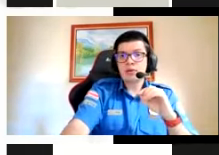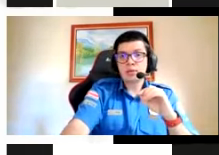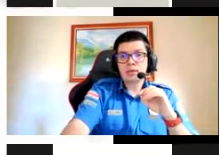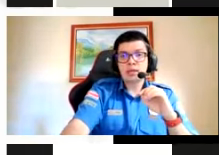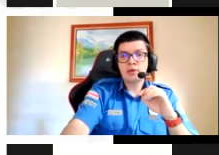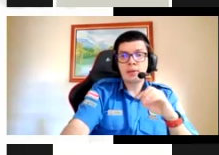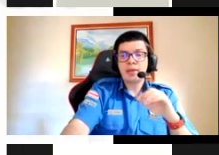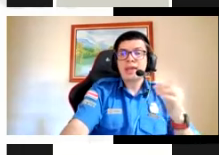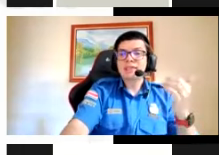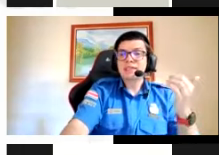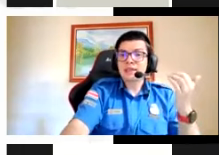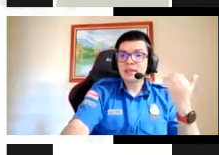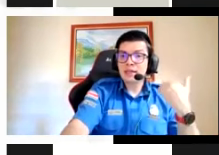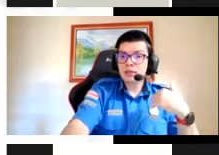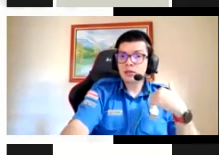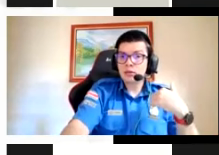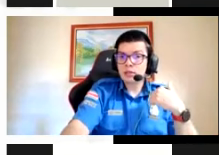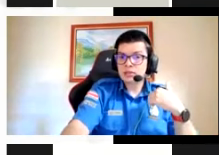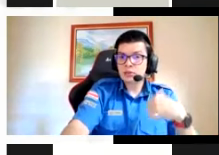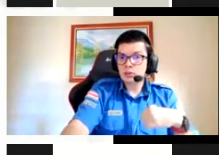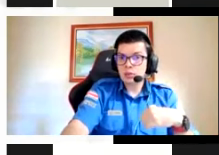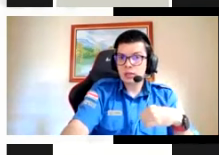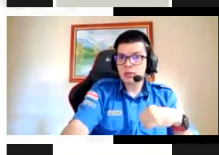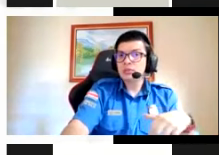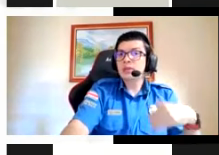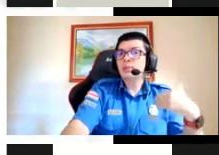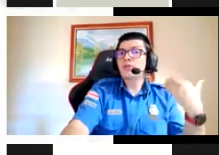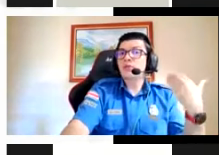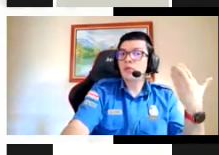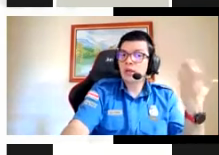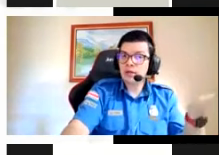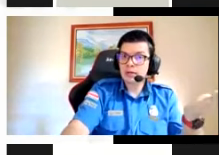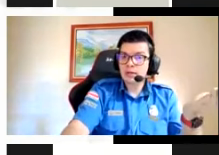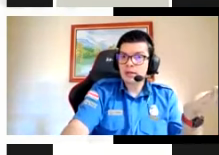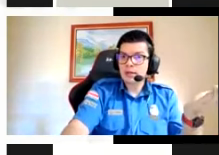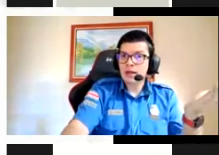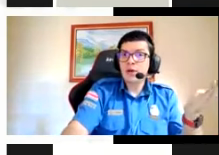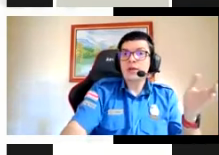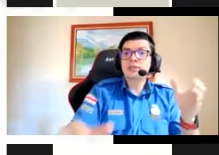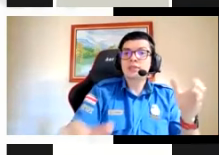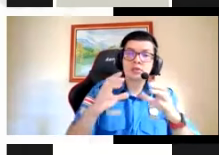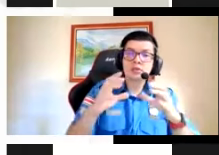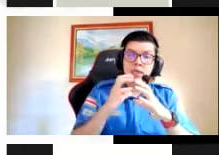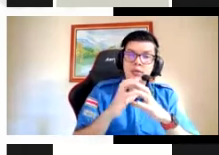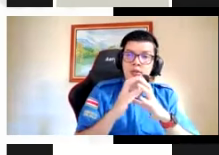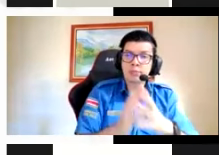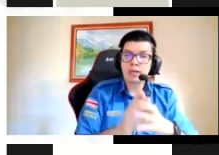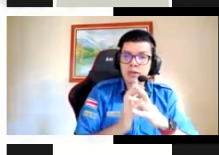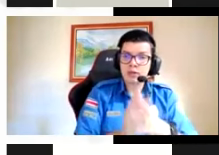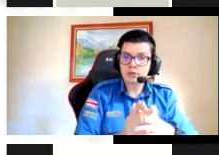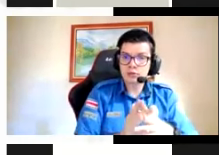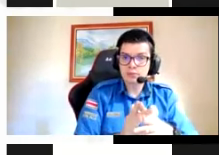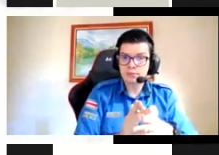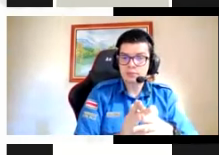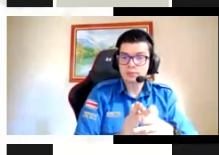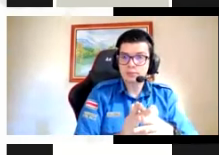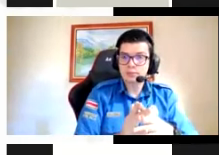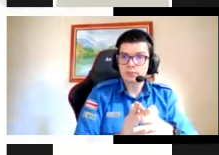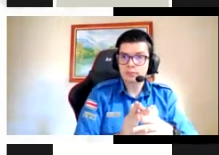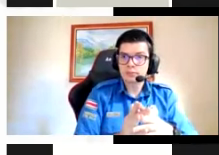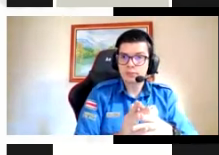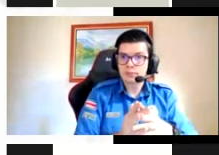la normativa. Está dentro de una estructura, no está por fuera. Ahora, si un cilindro es peligroso,